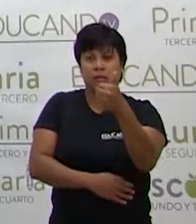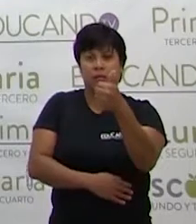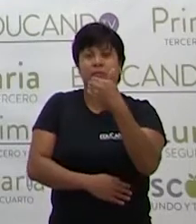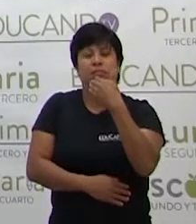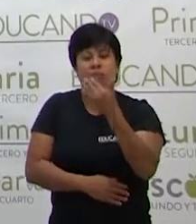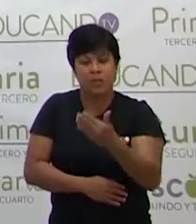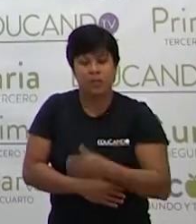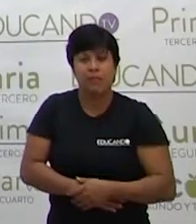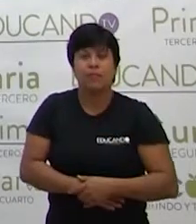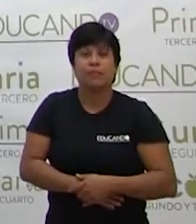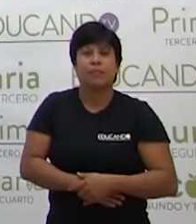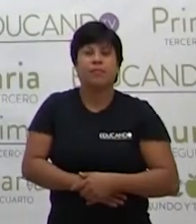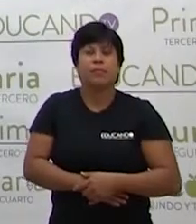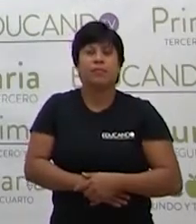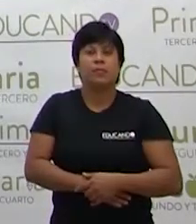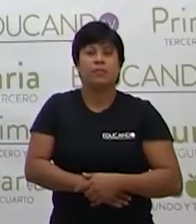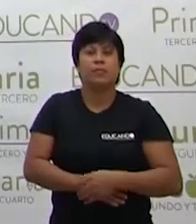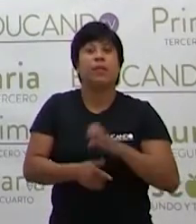Muy bien.